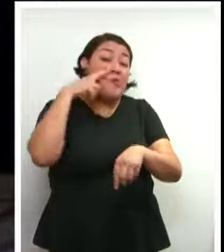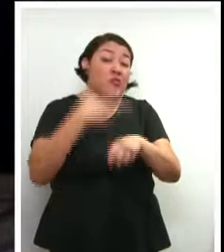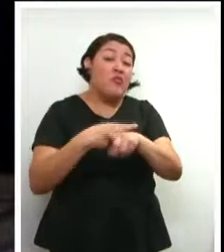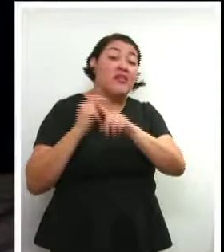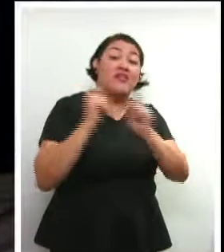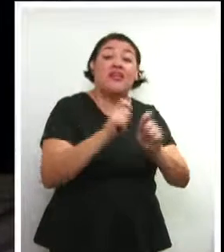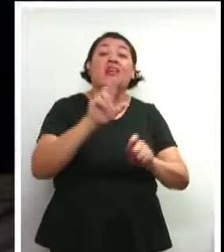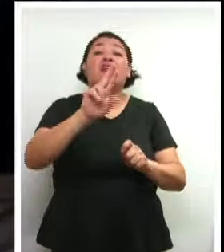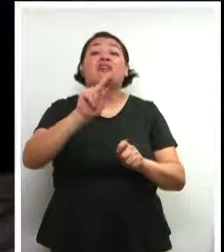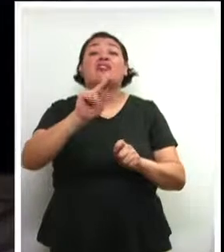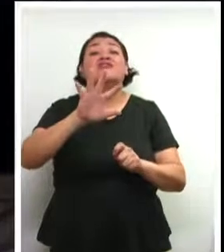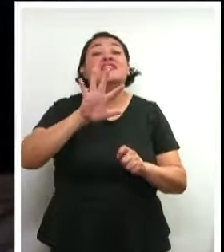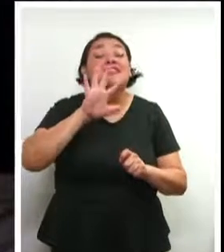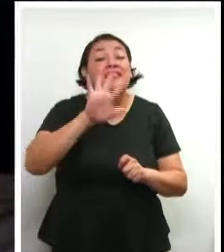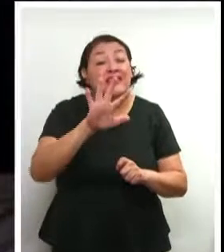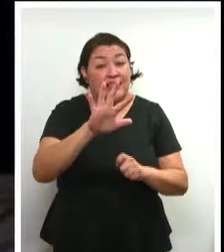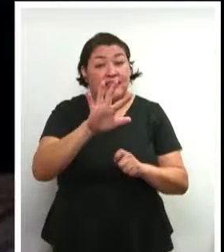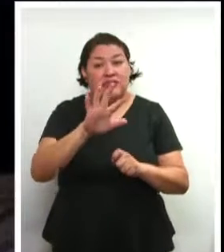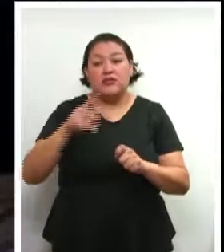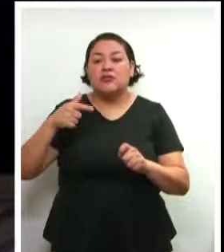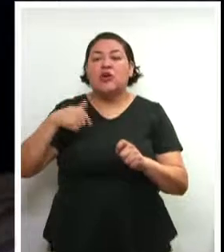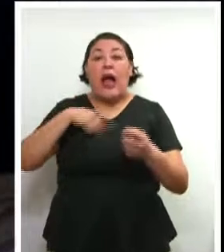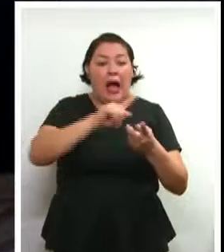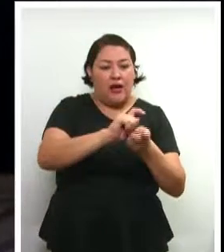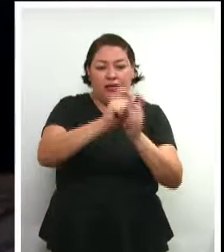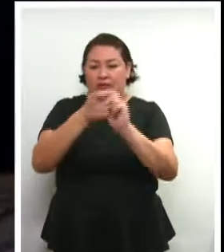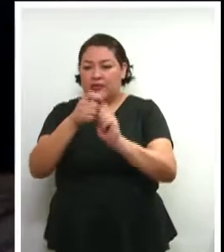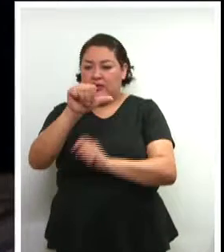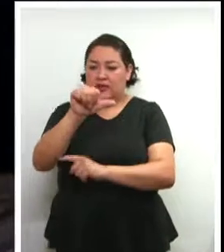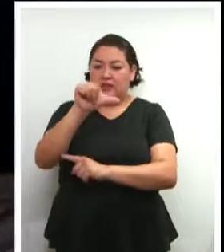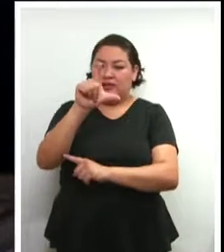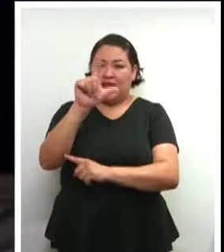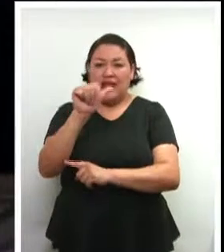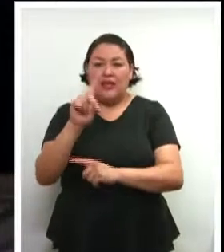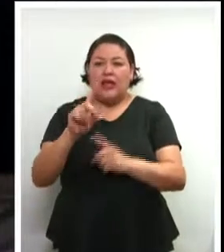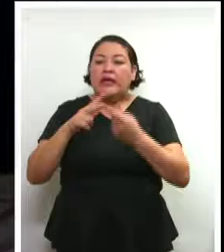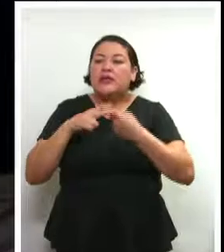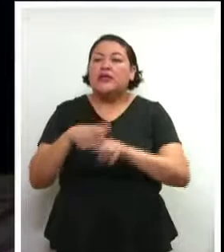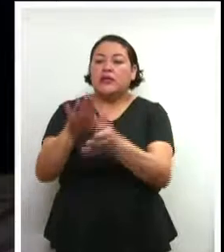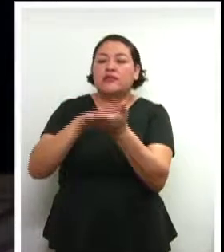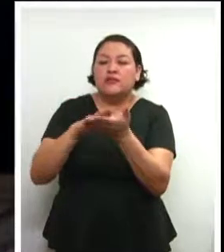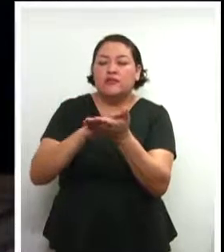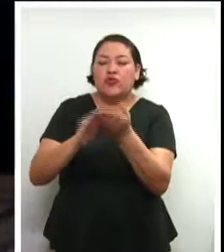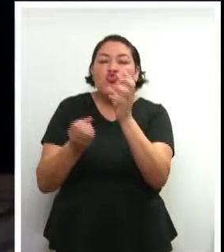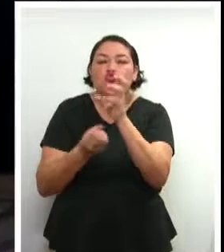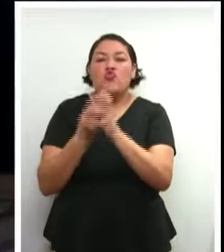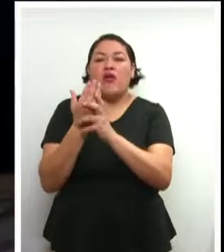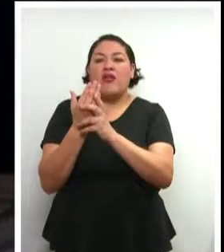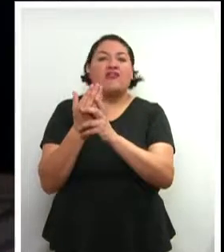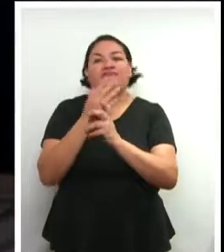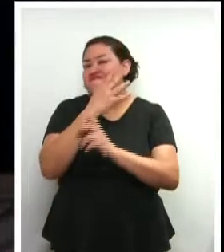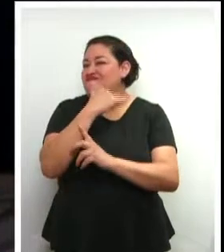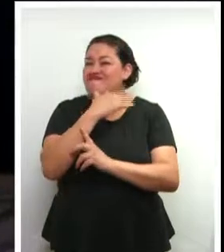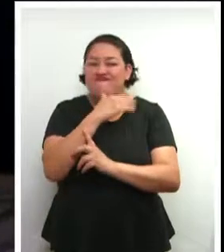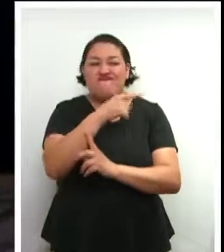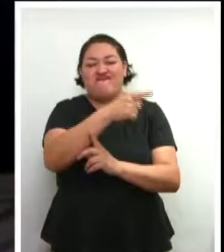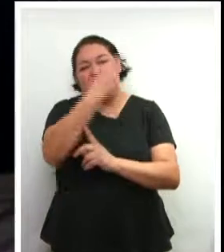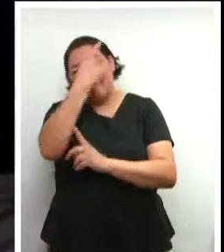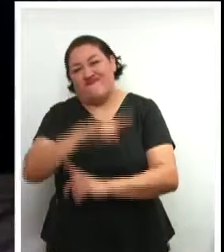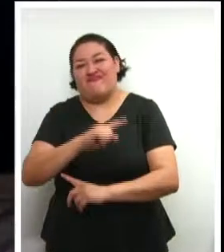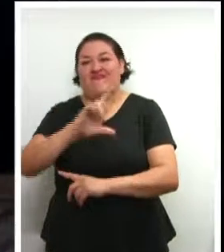nos permite partir de cero. Y segundo, hay un segundo párrafo del 17 transitorio que dice, no solamente es al